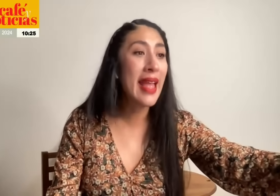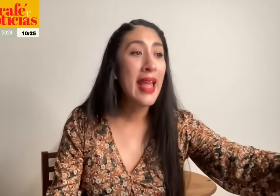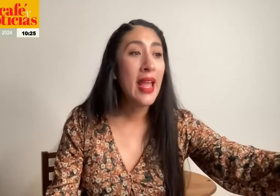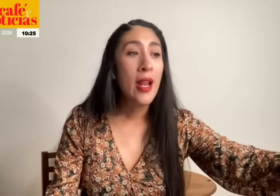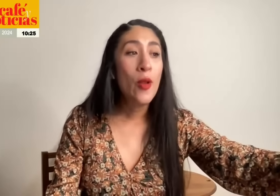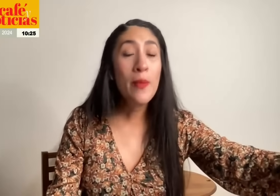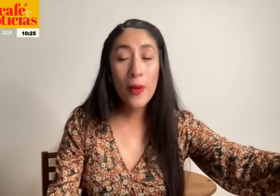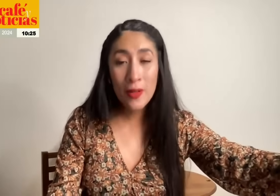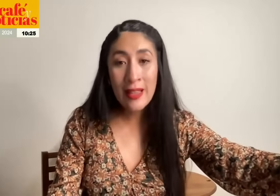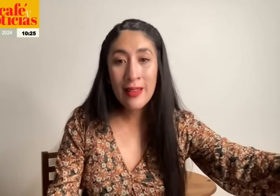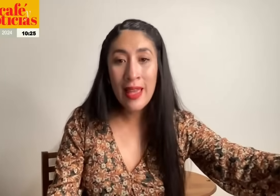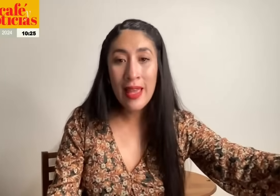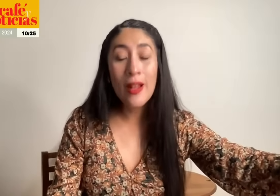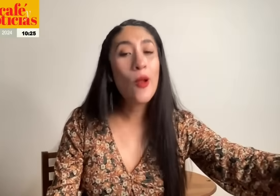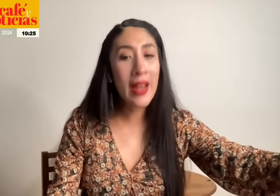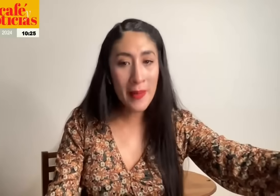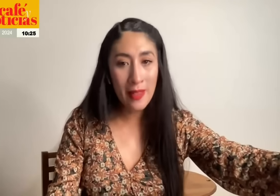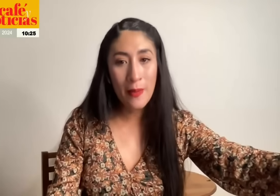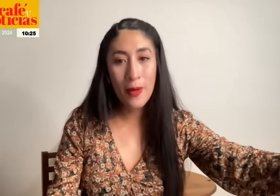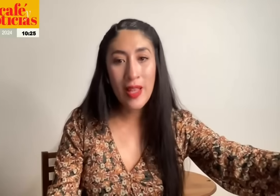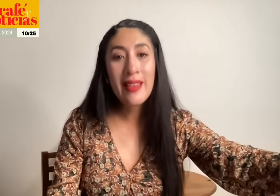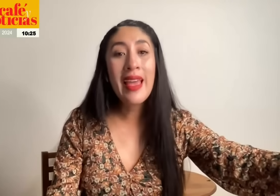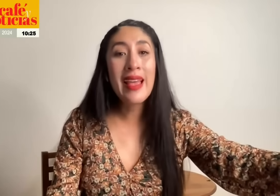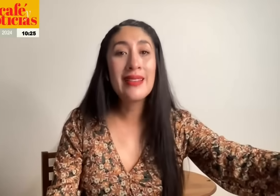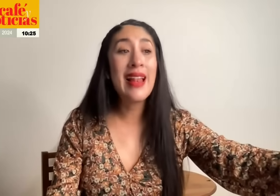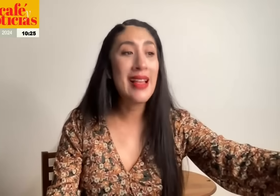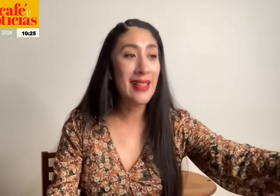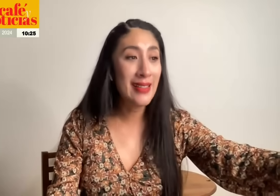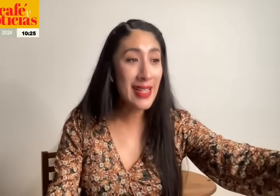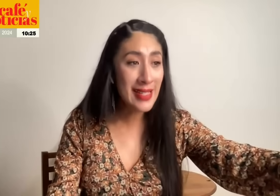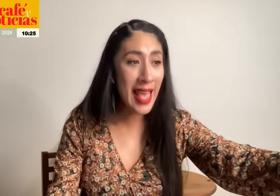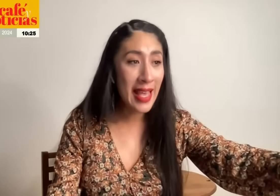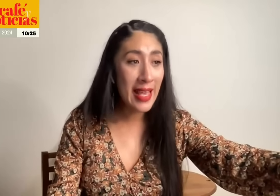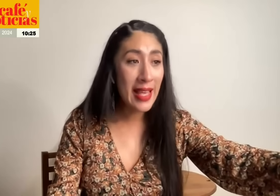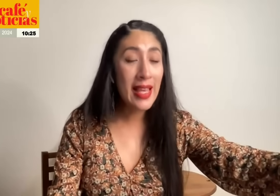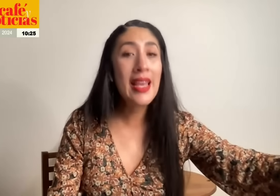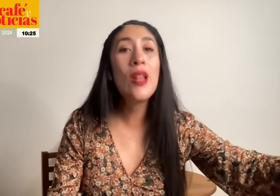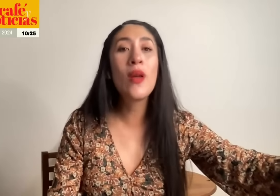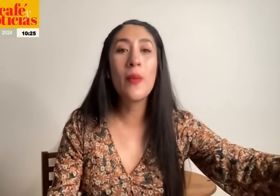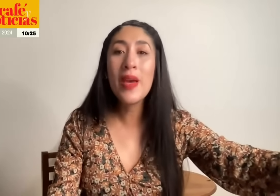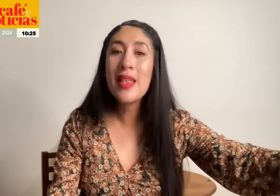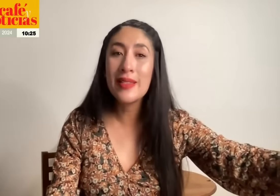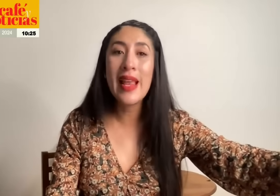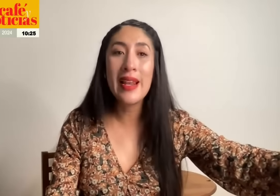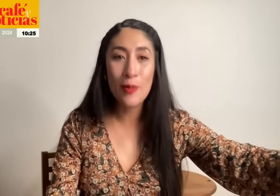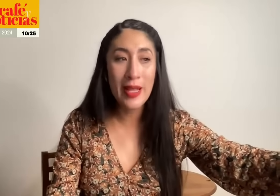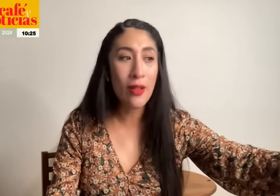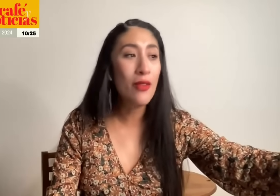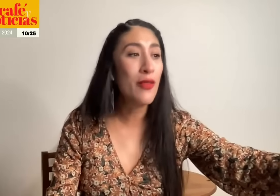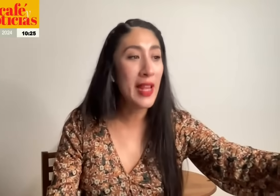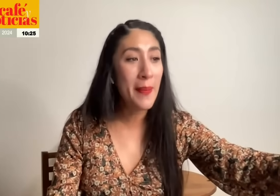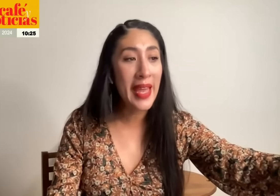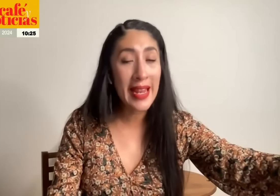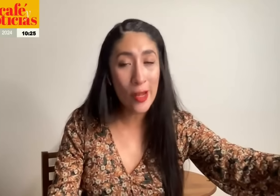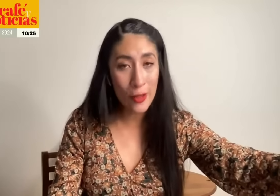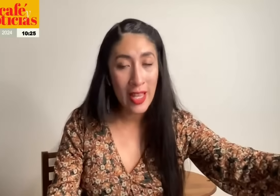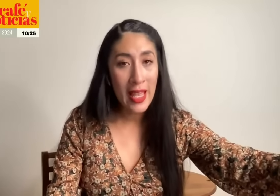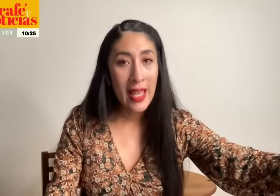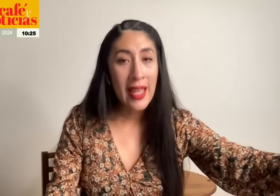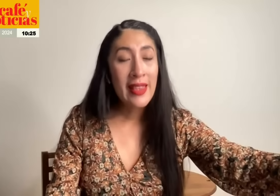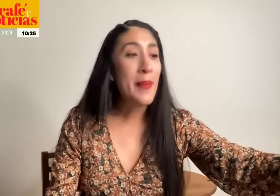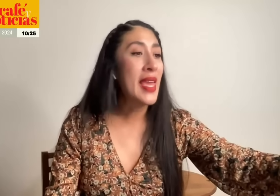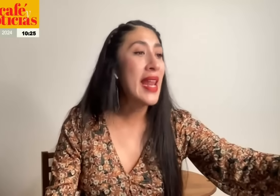en la carta, lo importante, lo realmente importante es la sentencia y lo que pueda decir al respecto Felipe